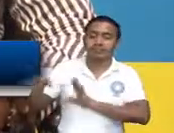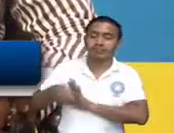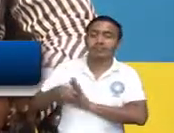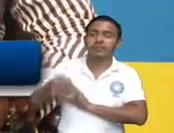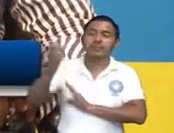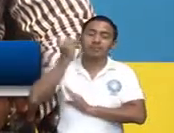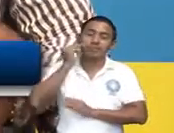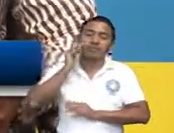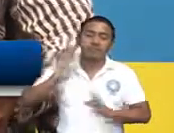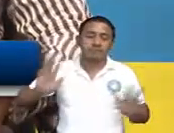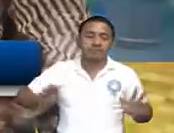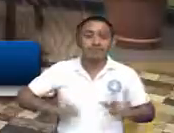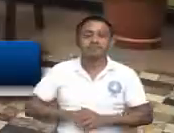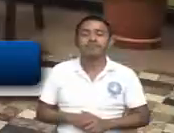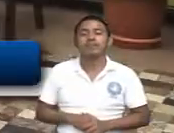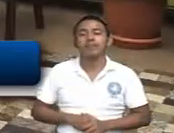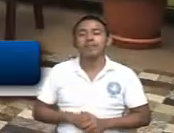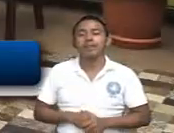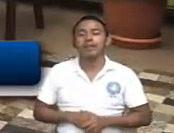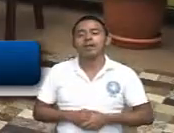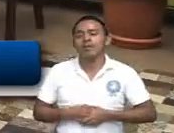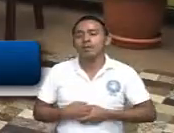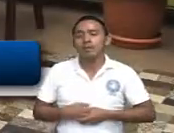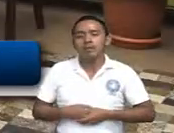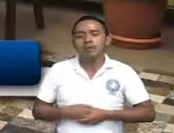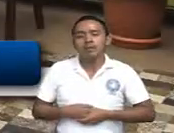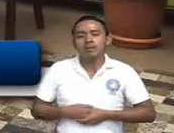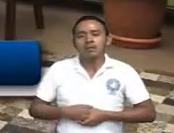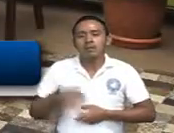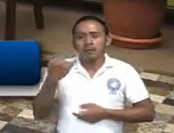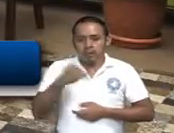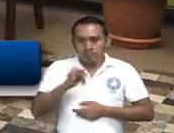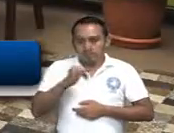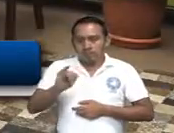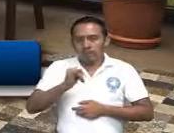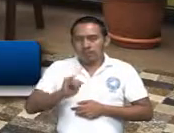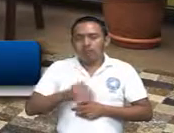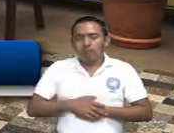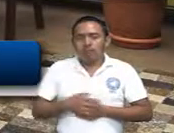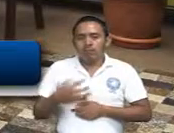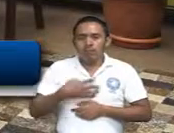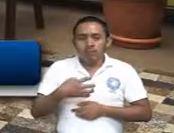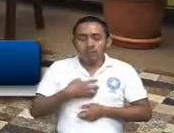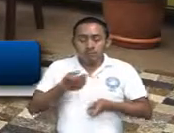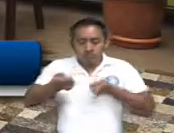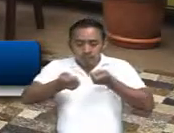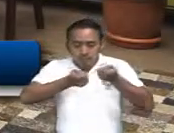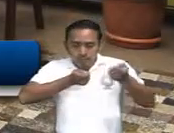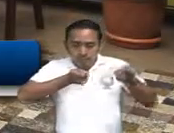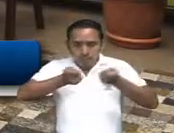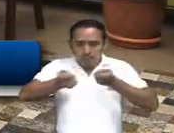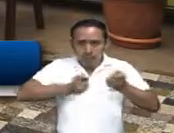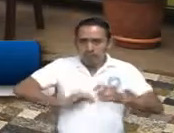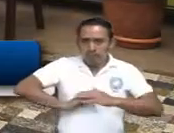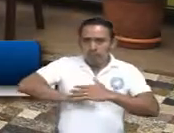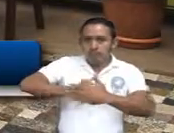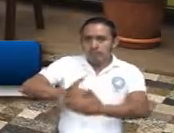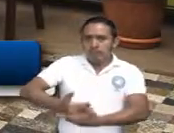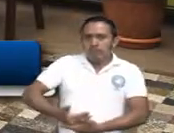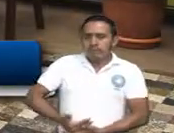sí es decir este el control el control del embarazo es muy importante